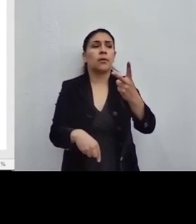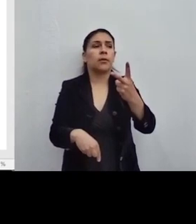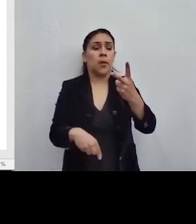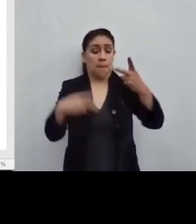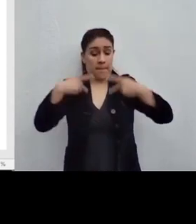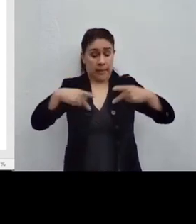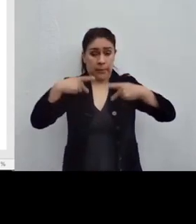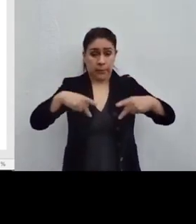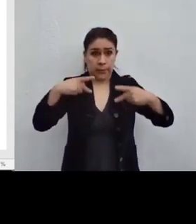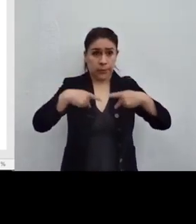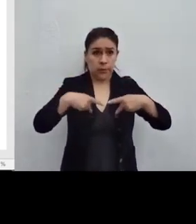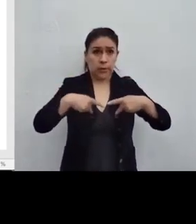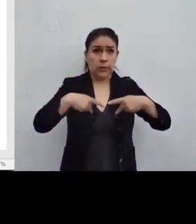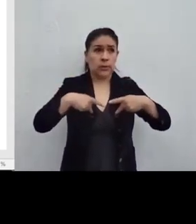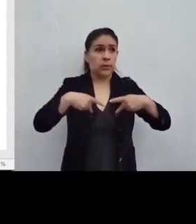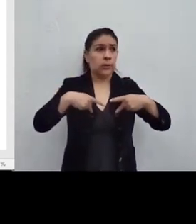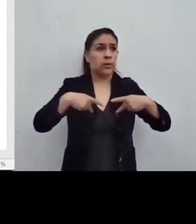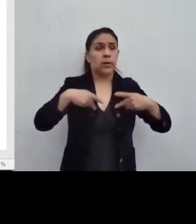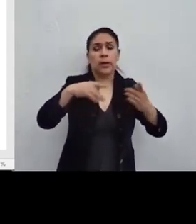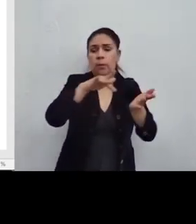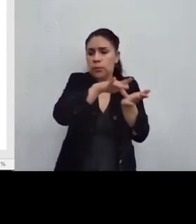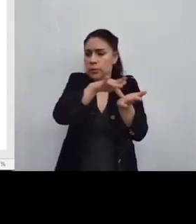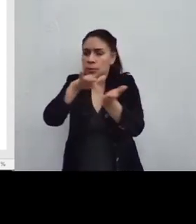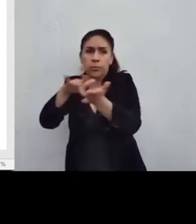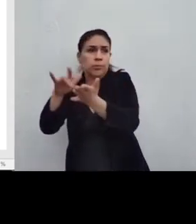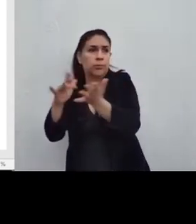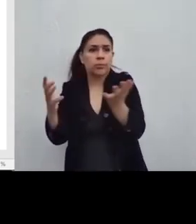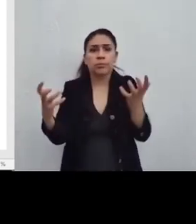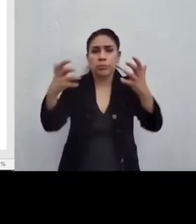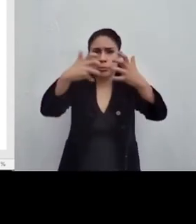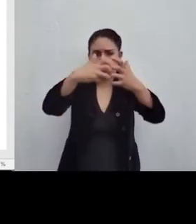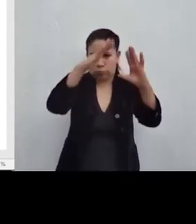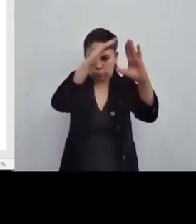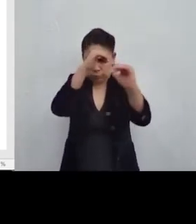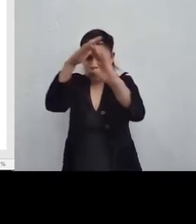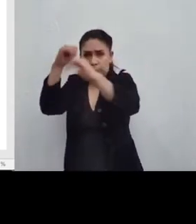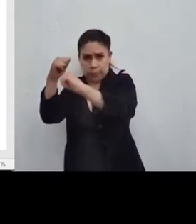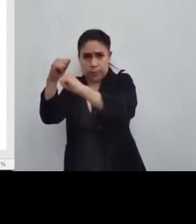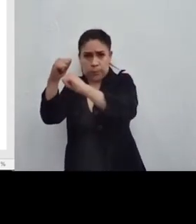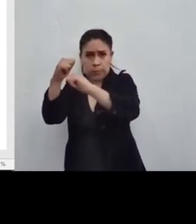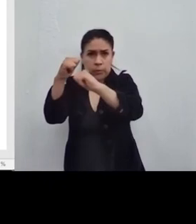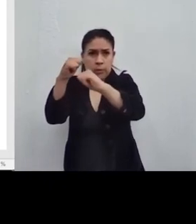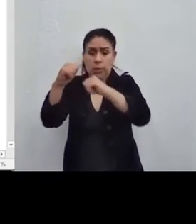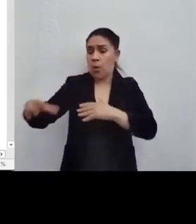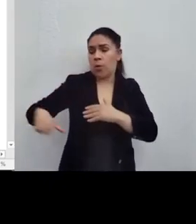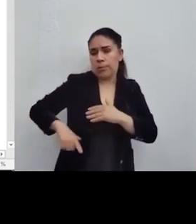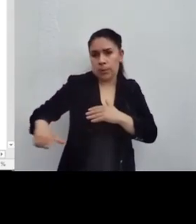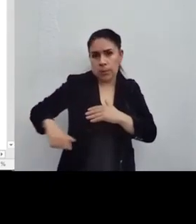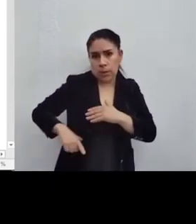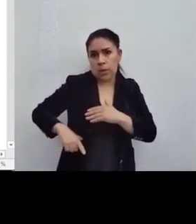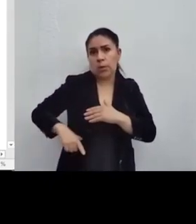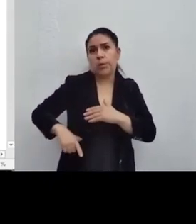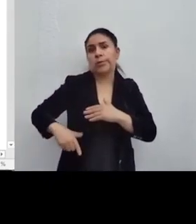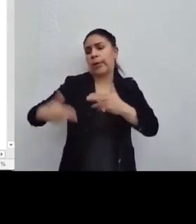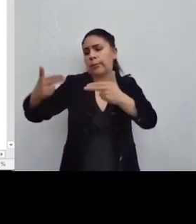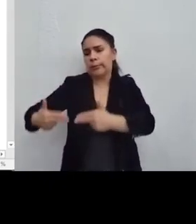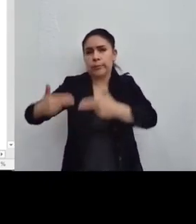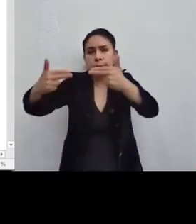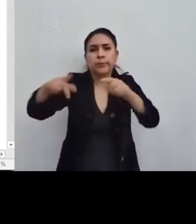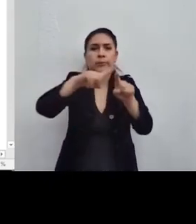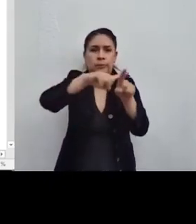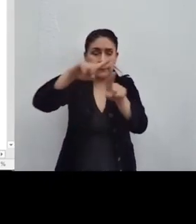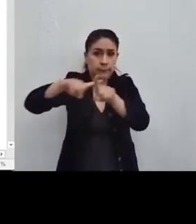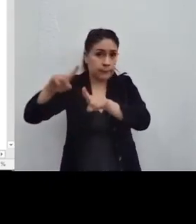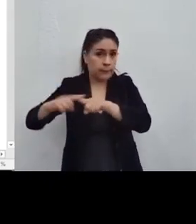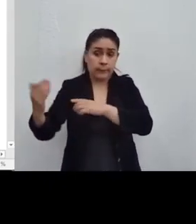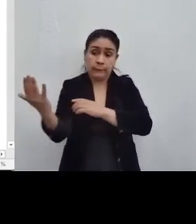y coordinación entre las instancias públicas y privadas estatales, nacionales e internacionales para